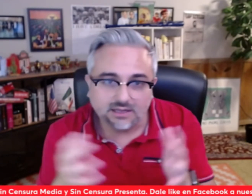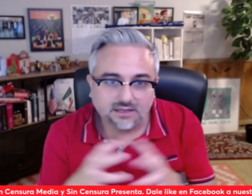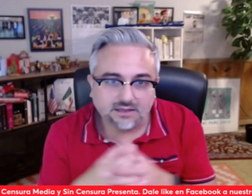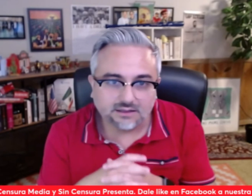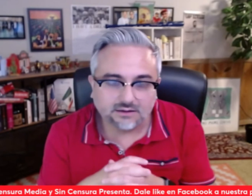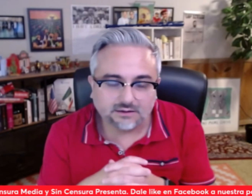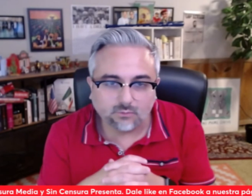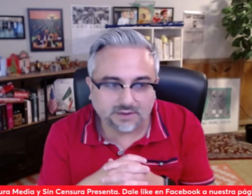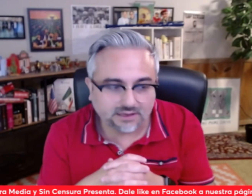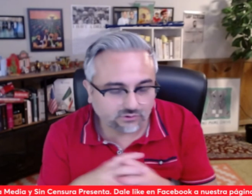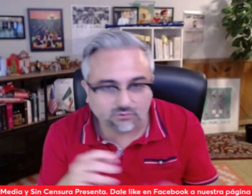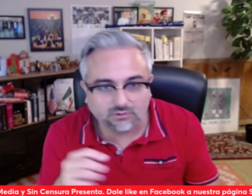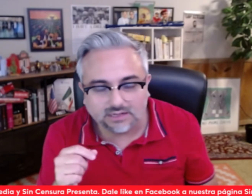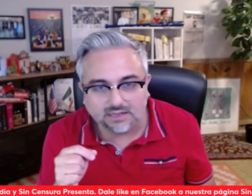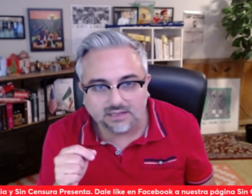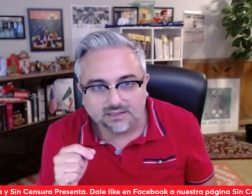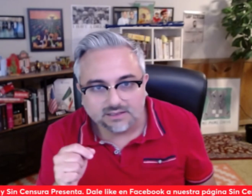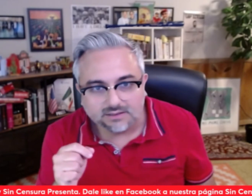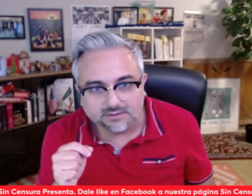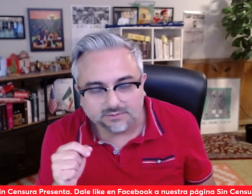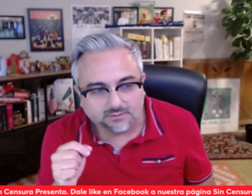una recuperación,